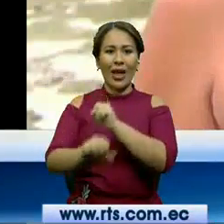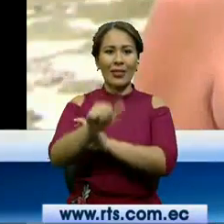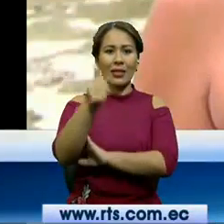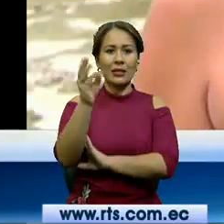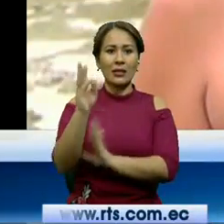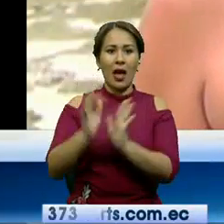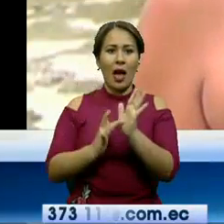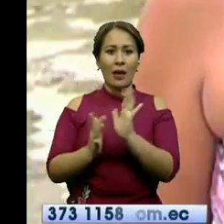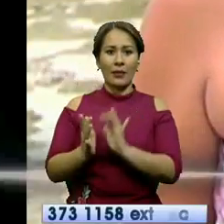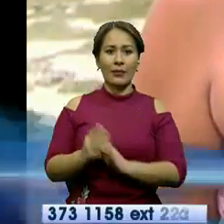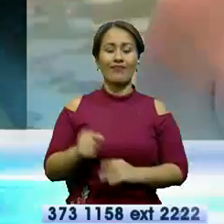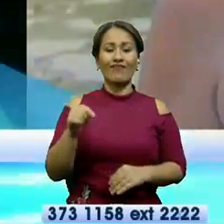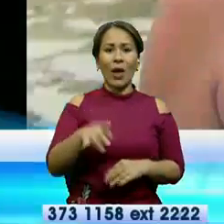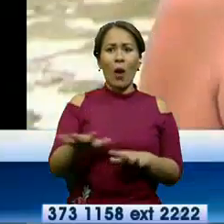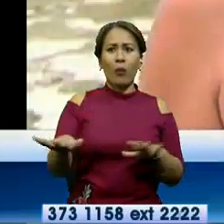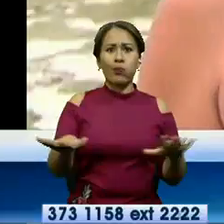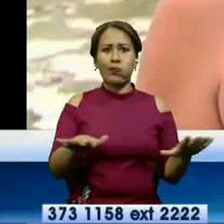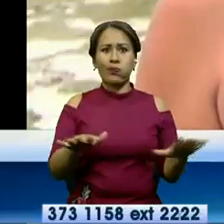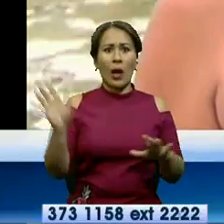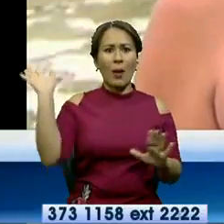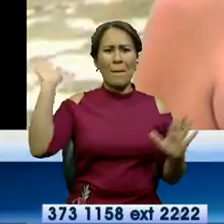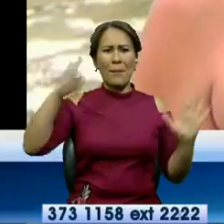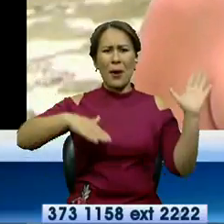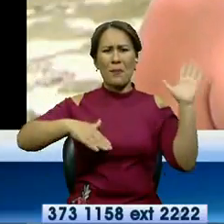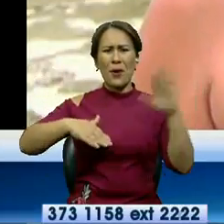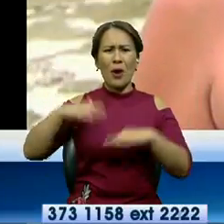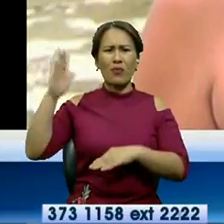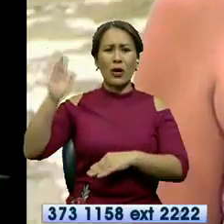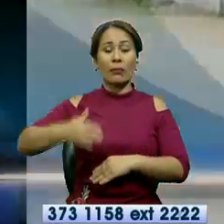Durante el terremoto esto todo se cayó, casi todo se cayó,